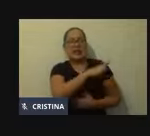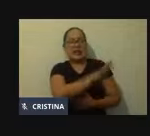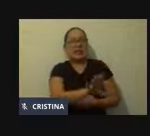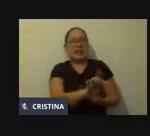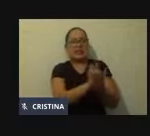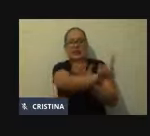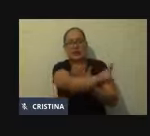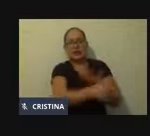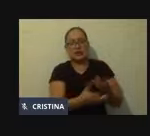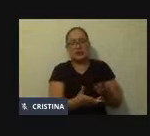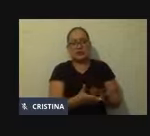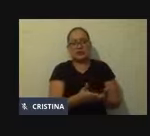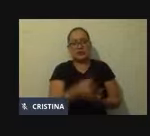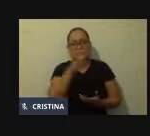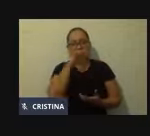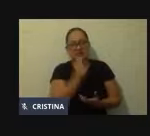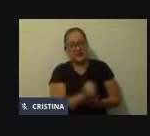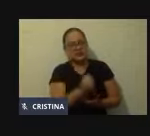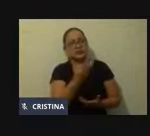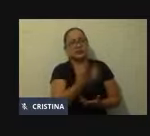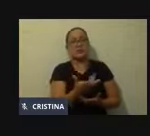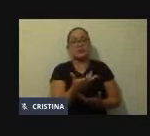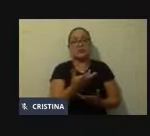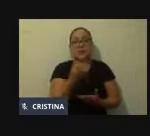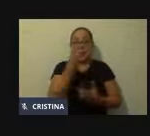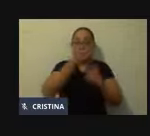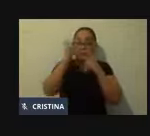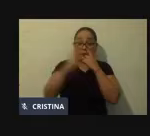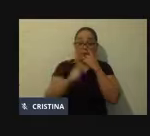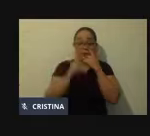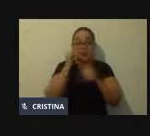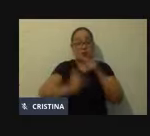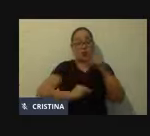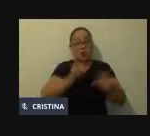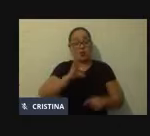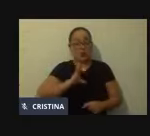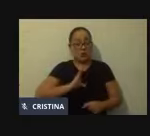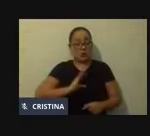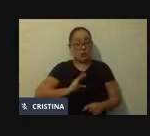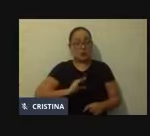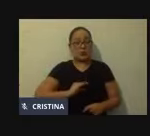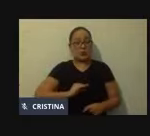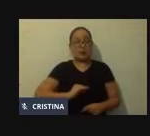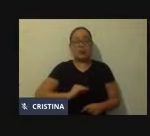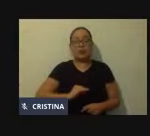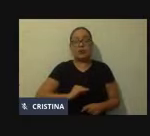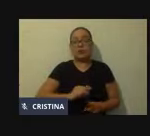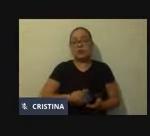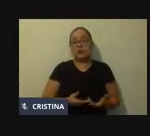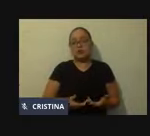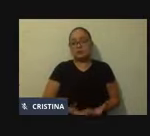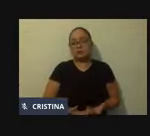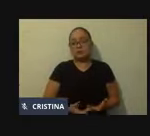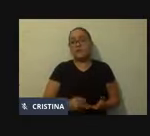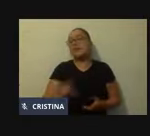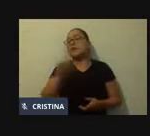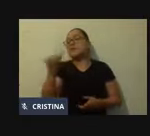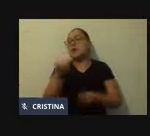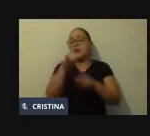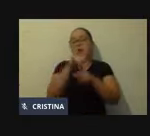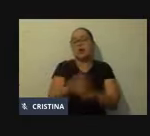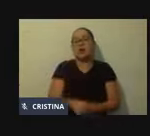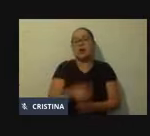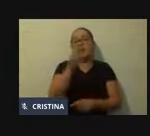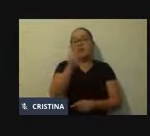qué. Eso es lo que va haciendo que vaya bajando todo tu estima. Y una vez que baja tu autoestima, el bullying se vuelve